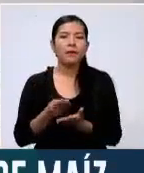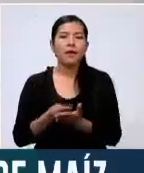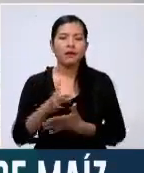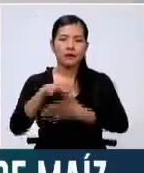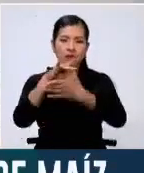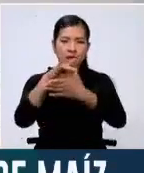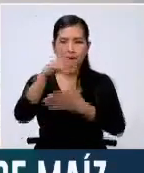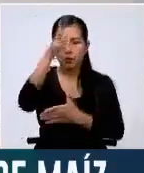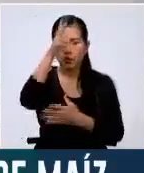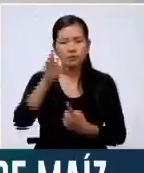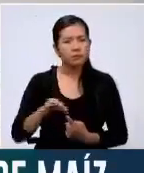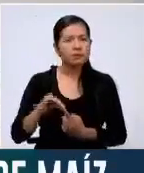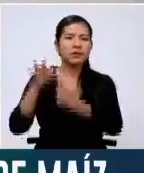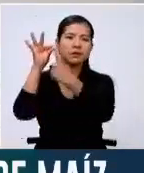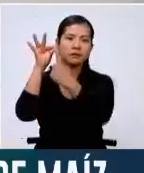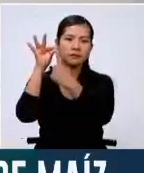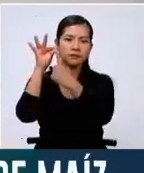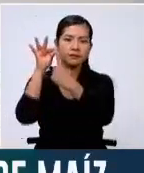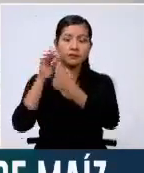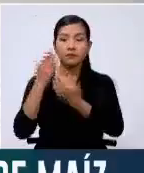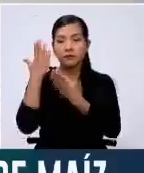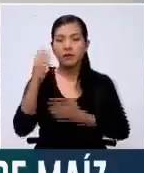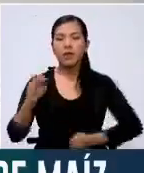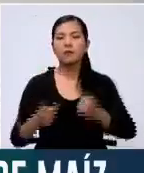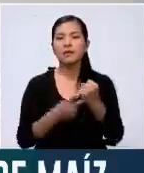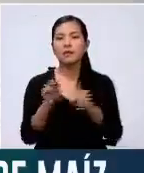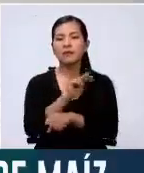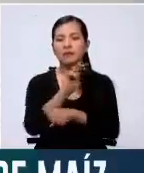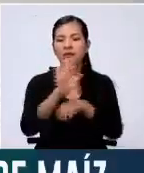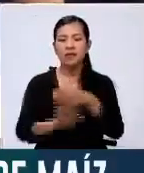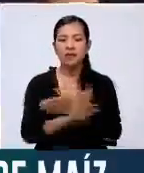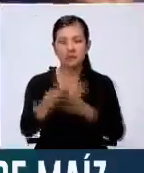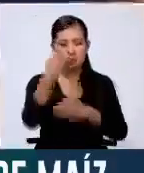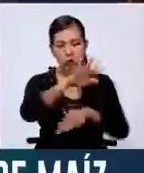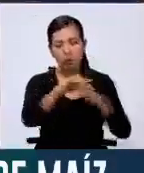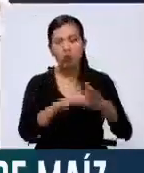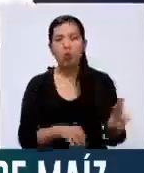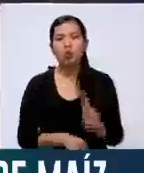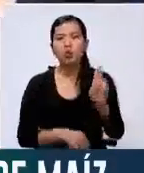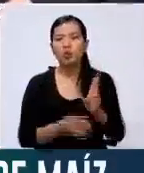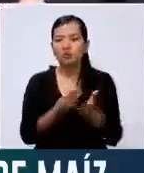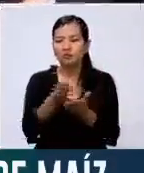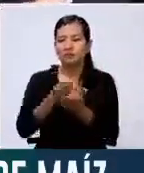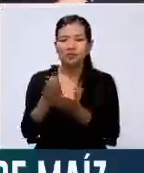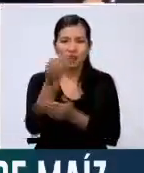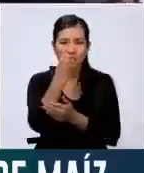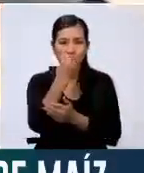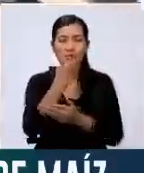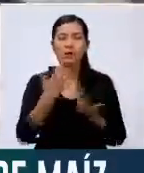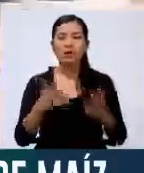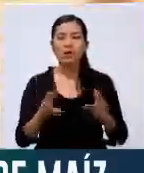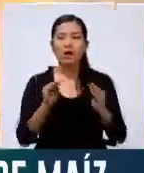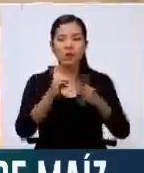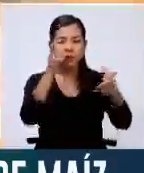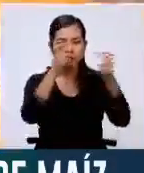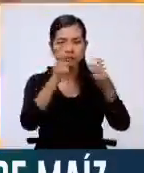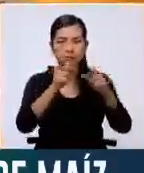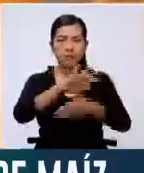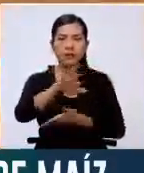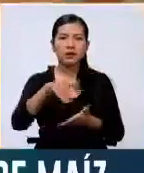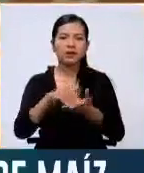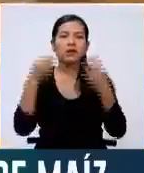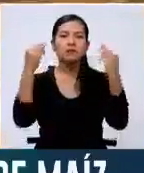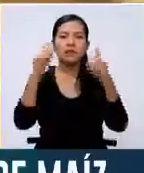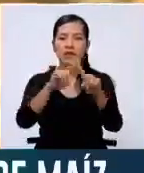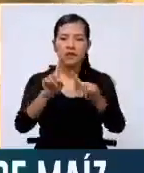pollo principalmente. De esa manera, el viceministro de Defensa del Consumidor, luego de realizar operativos de control en diferentes centros de